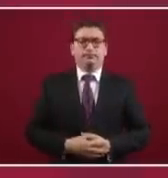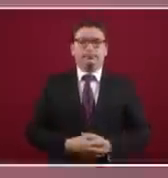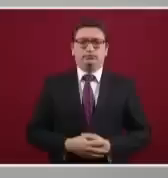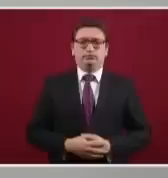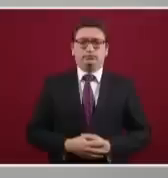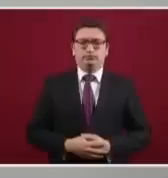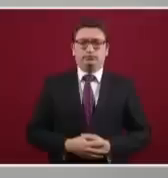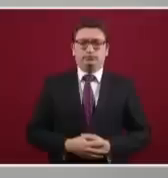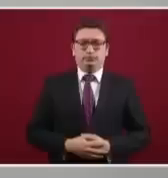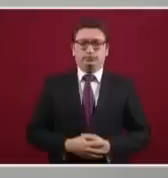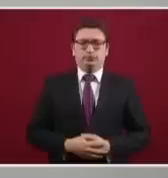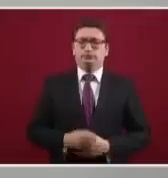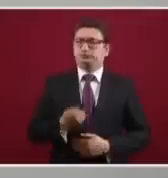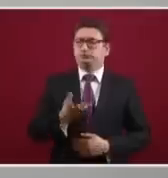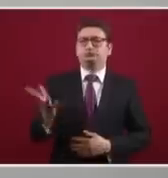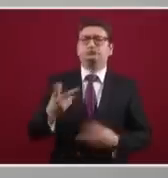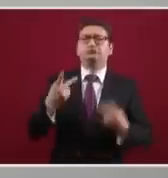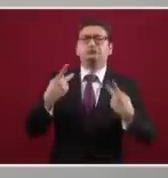gente íntegra